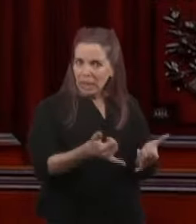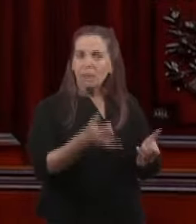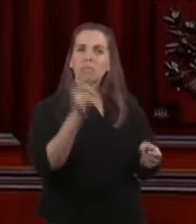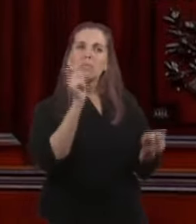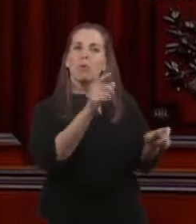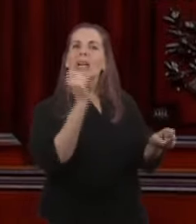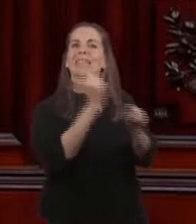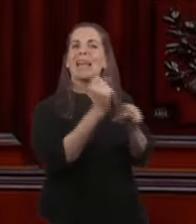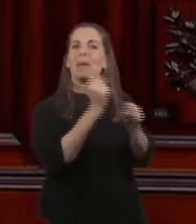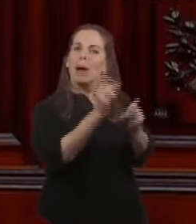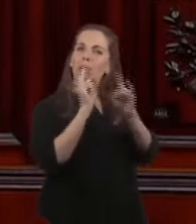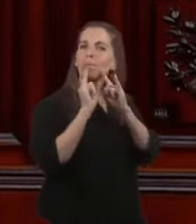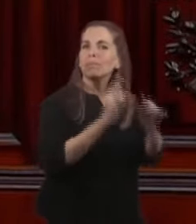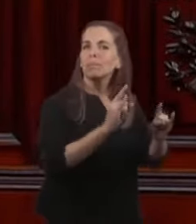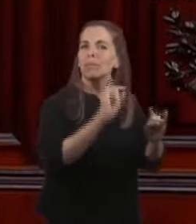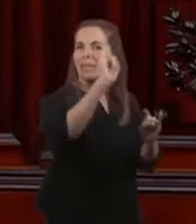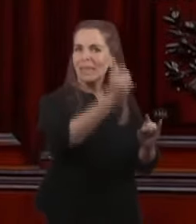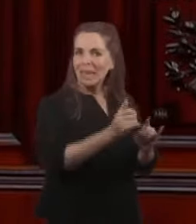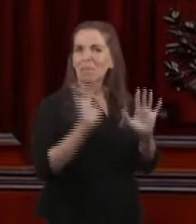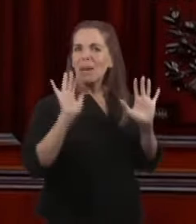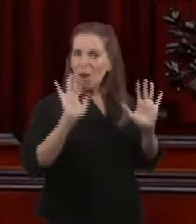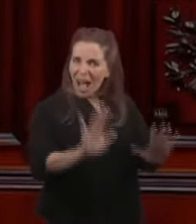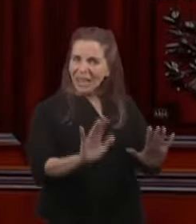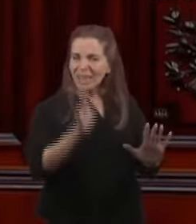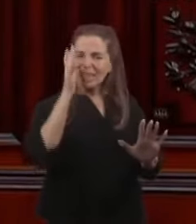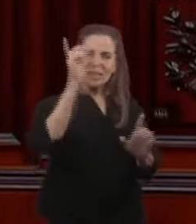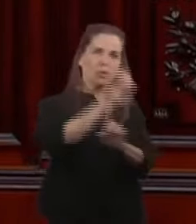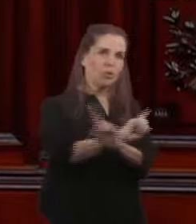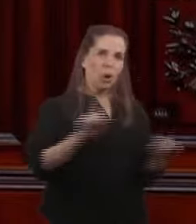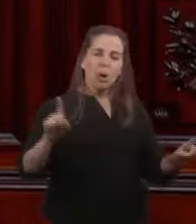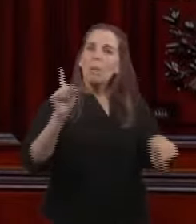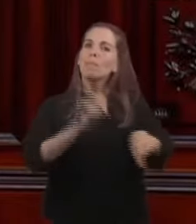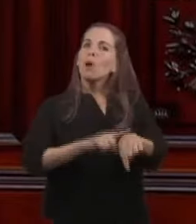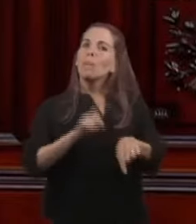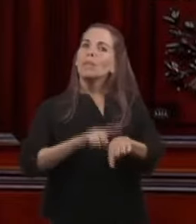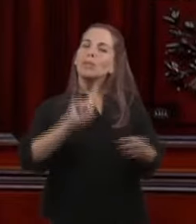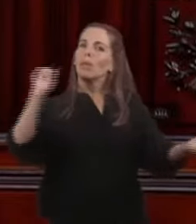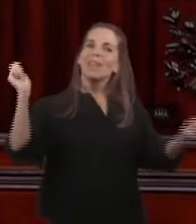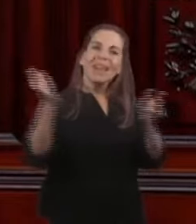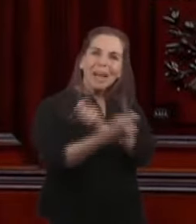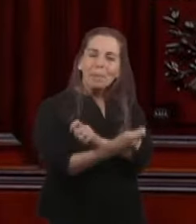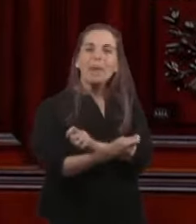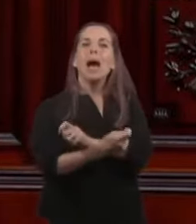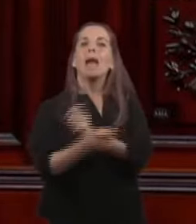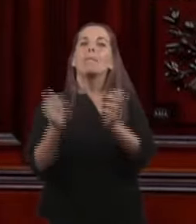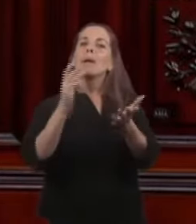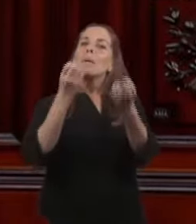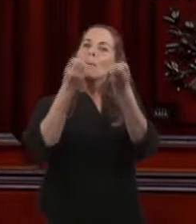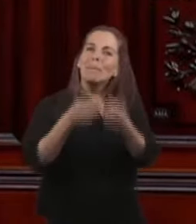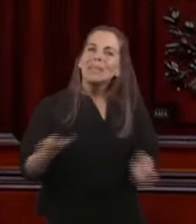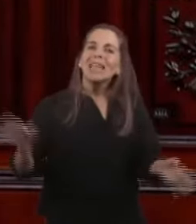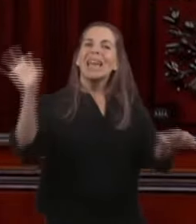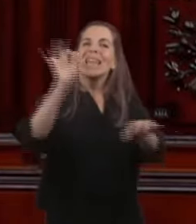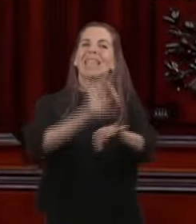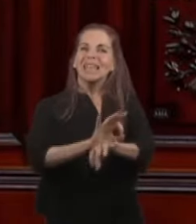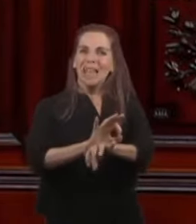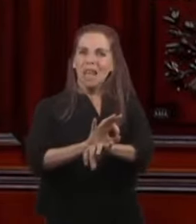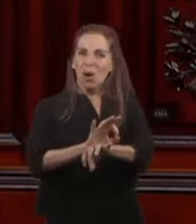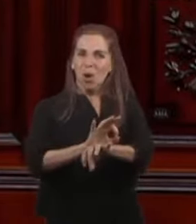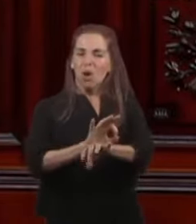tareas esenciales por eso es hora de volver a las bases y barajar y dar de nuevo algunas